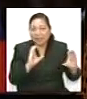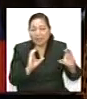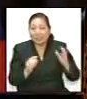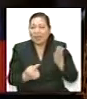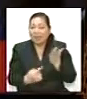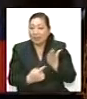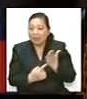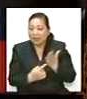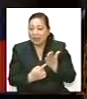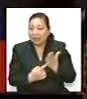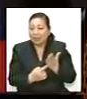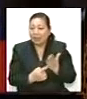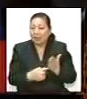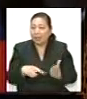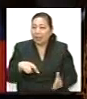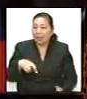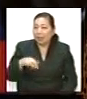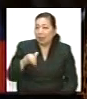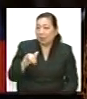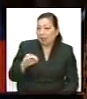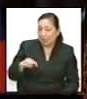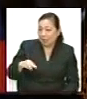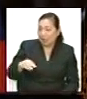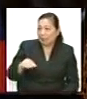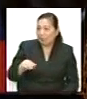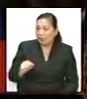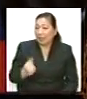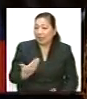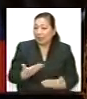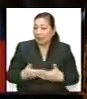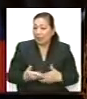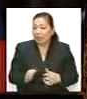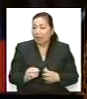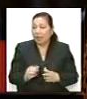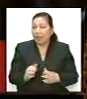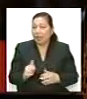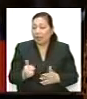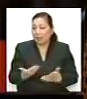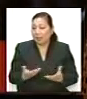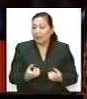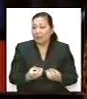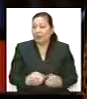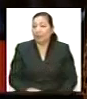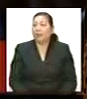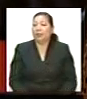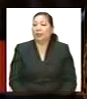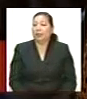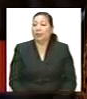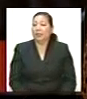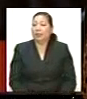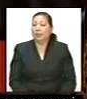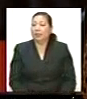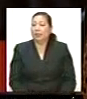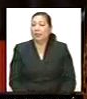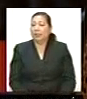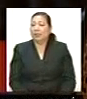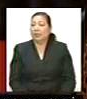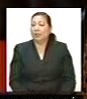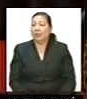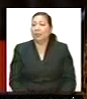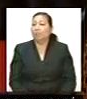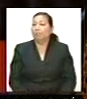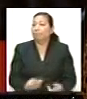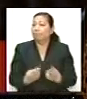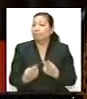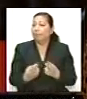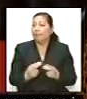se ha hablado de pymes y los avances que ha tenido el Foro Asia-Pacífico han sido bastante fuertes. En el